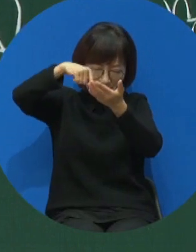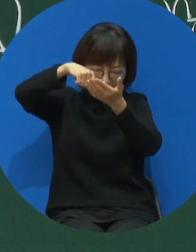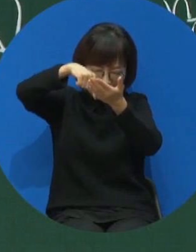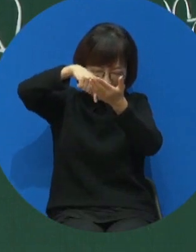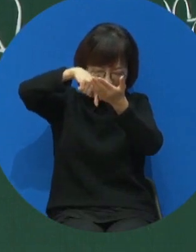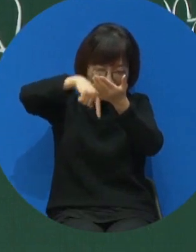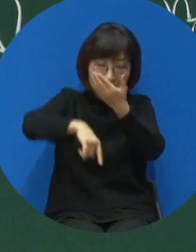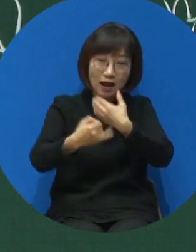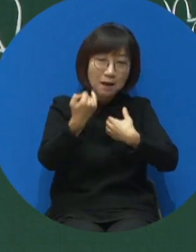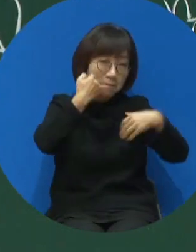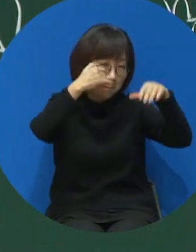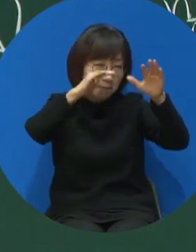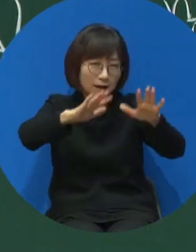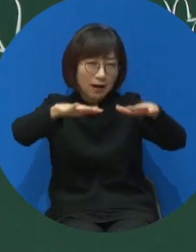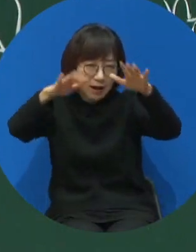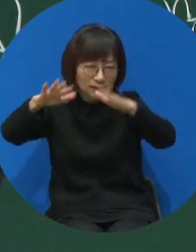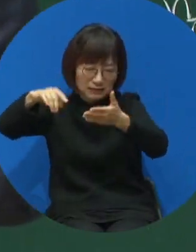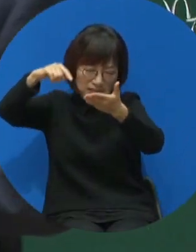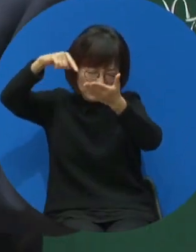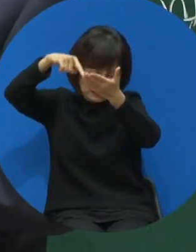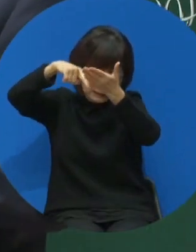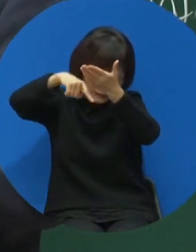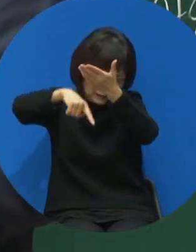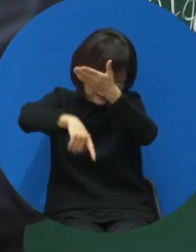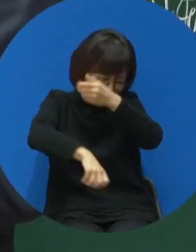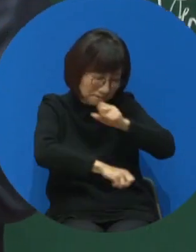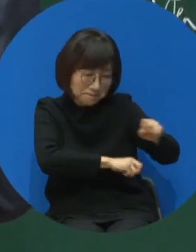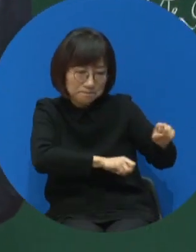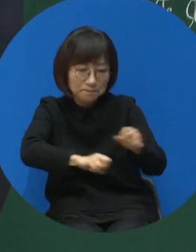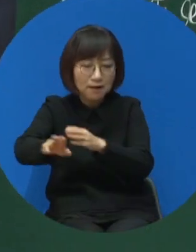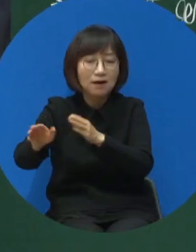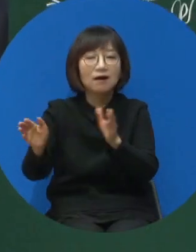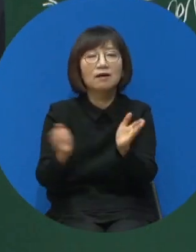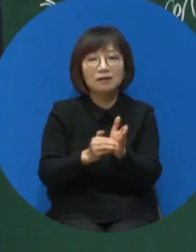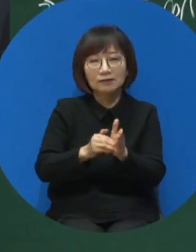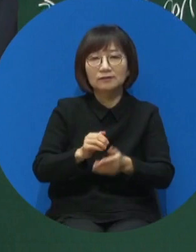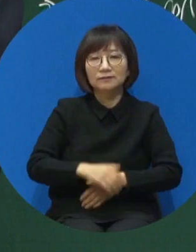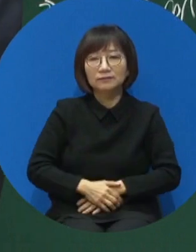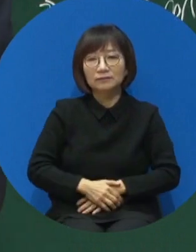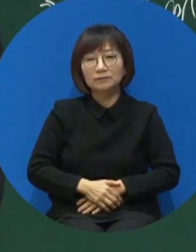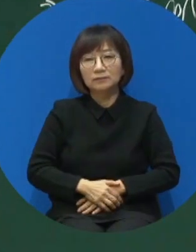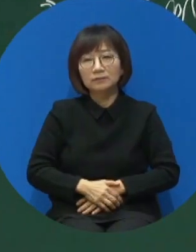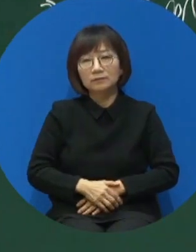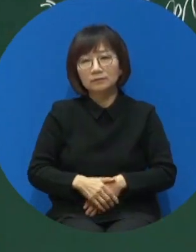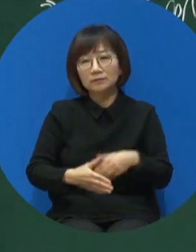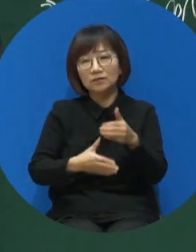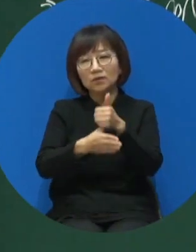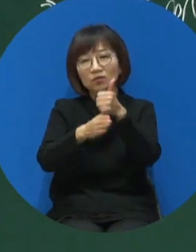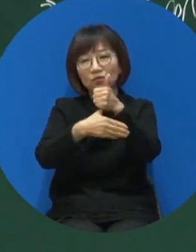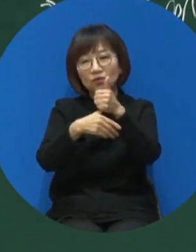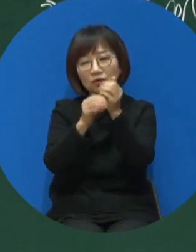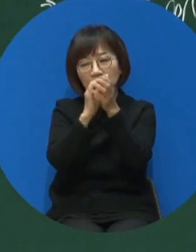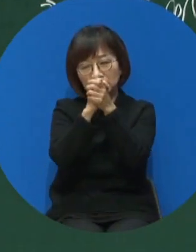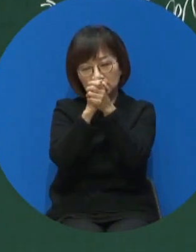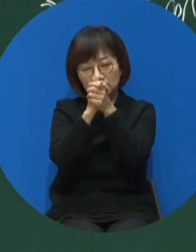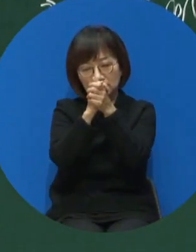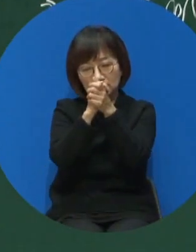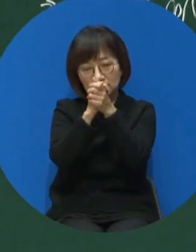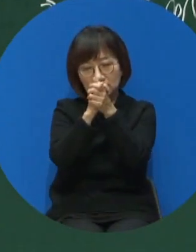estaba en el estómago de ese pez y que dijo dios me has arrojado a este mar chiquita me topé muriendo